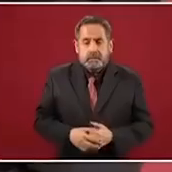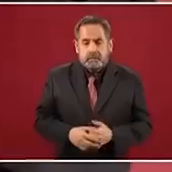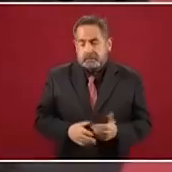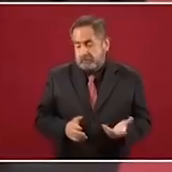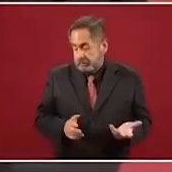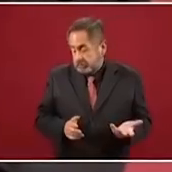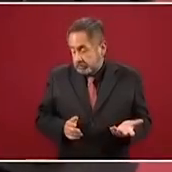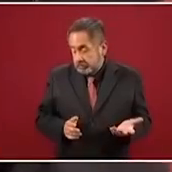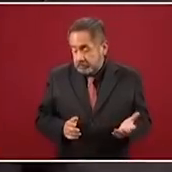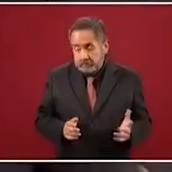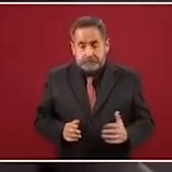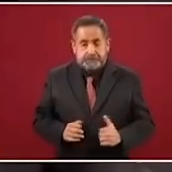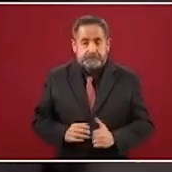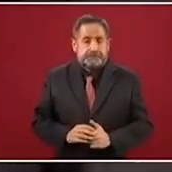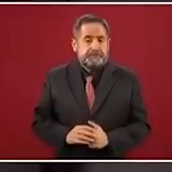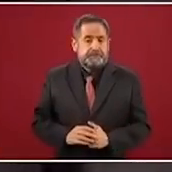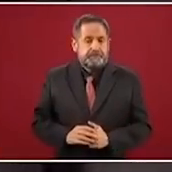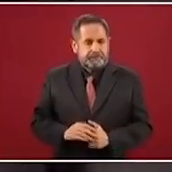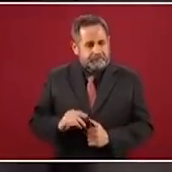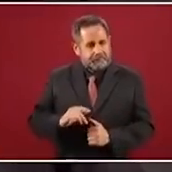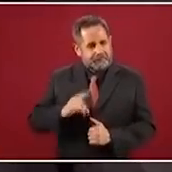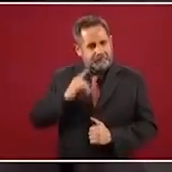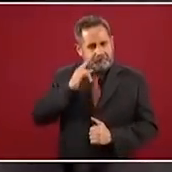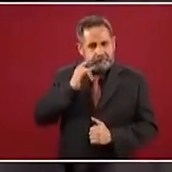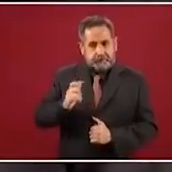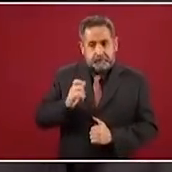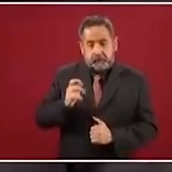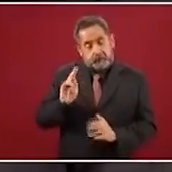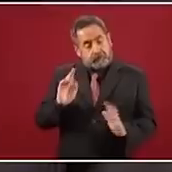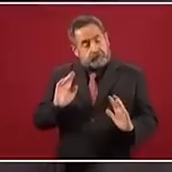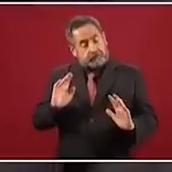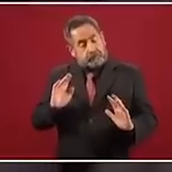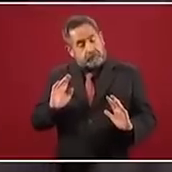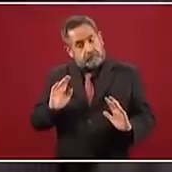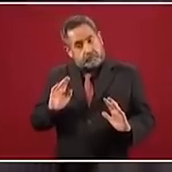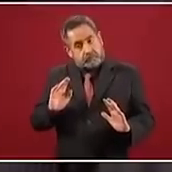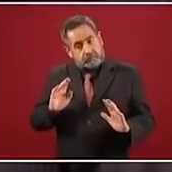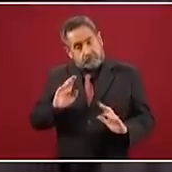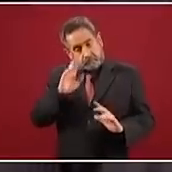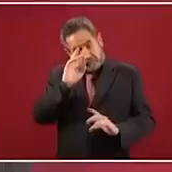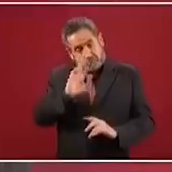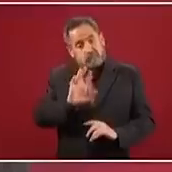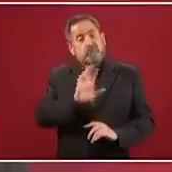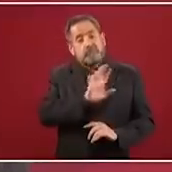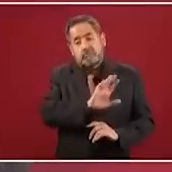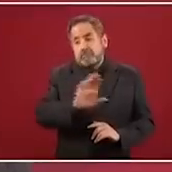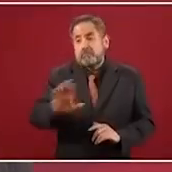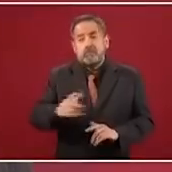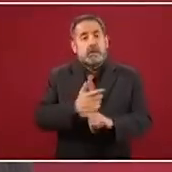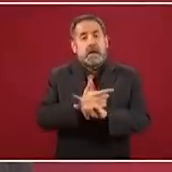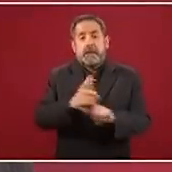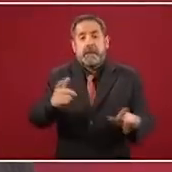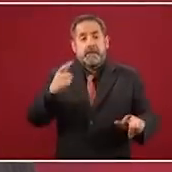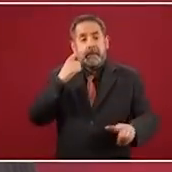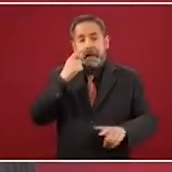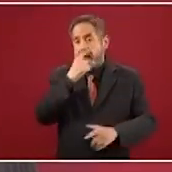es como raro, pero ejercen su